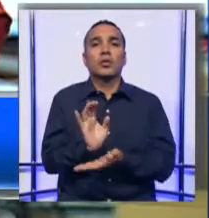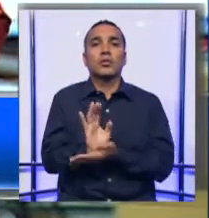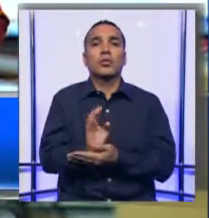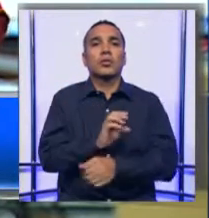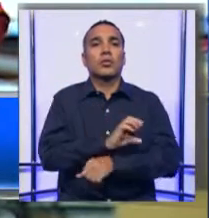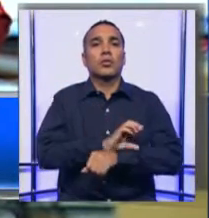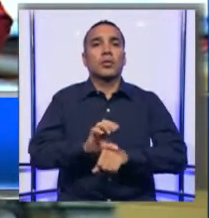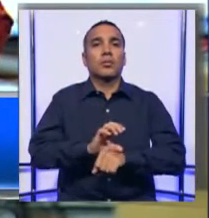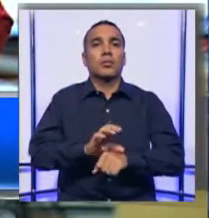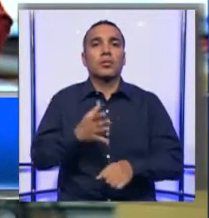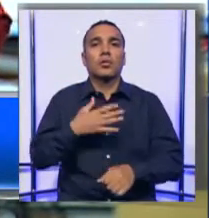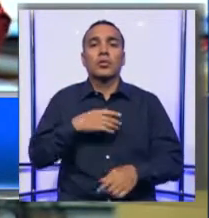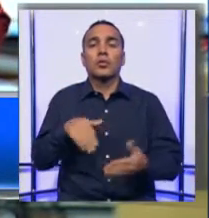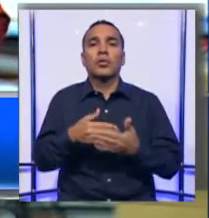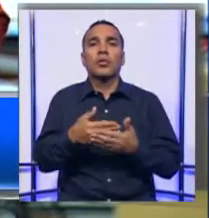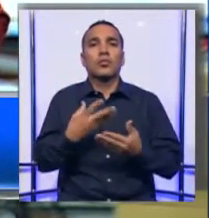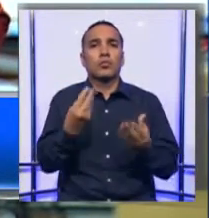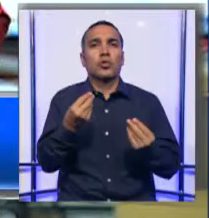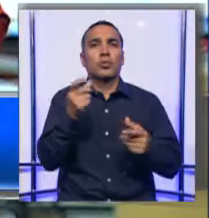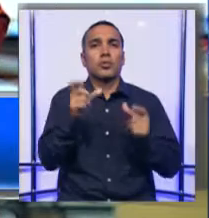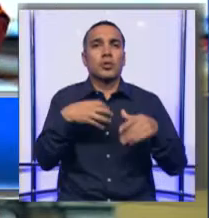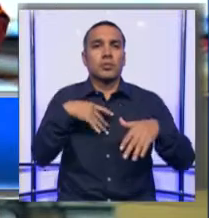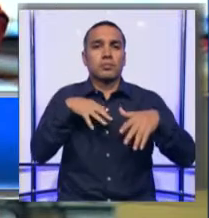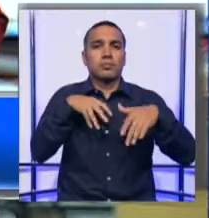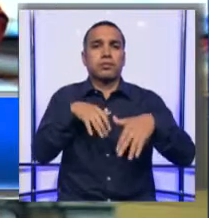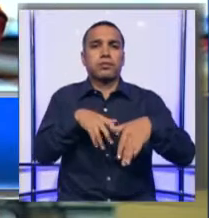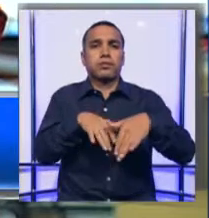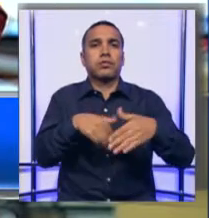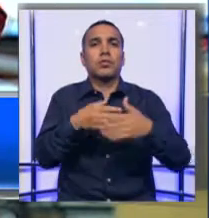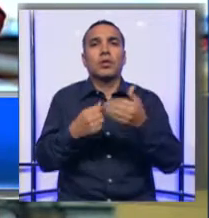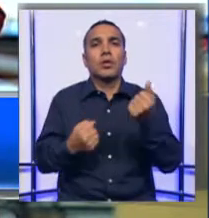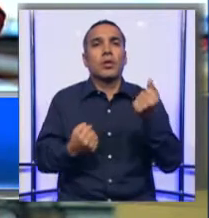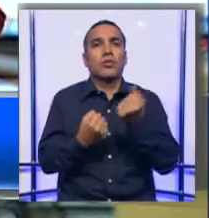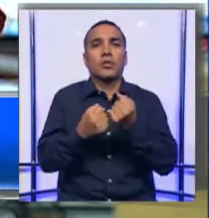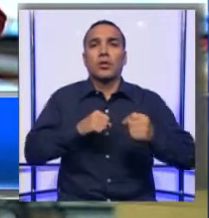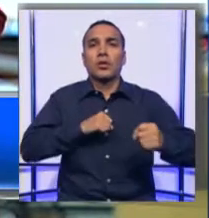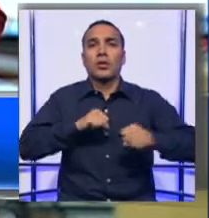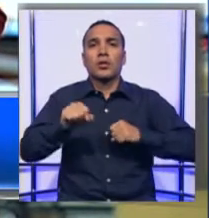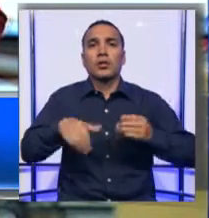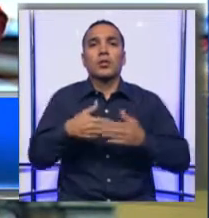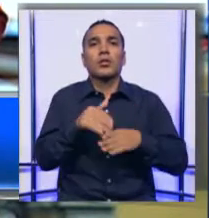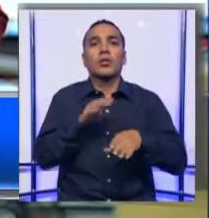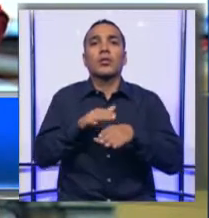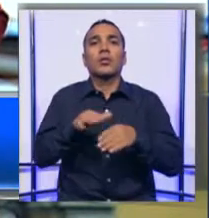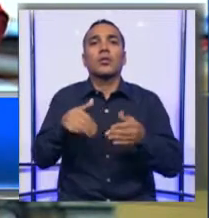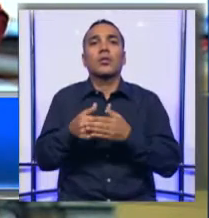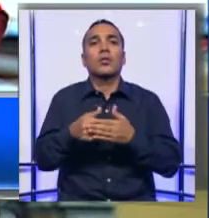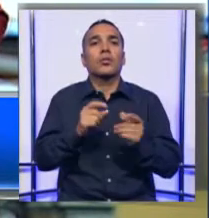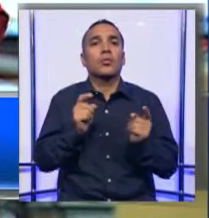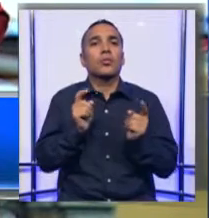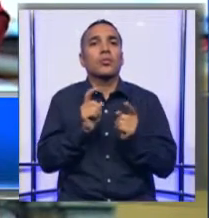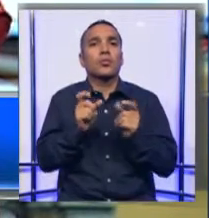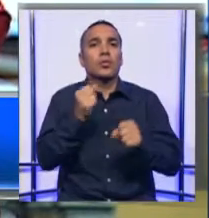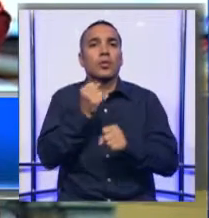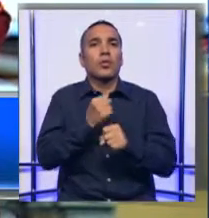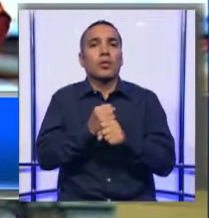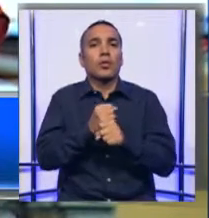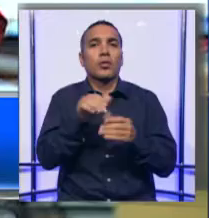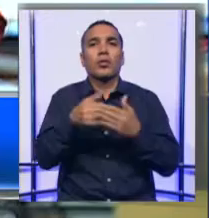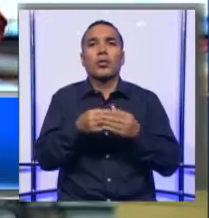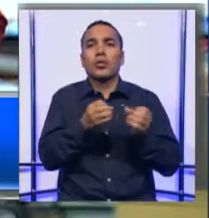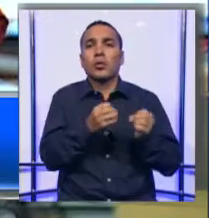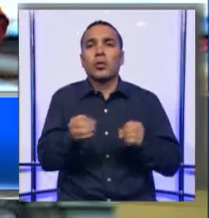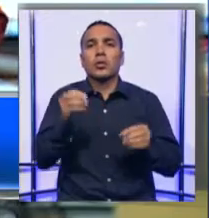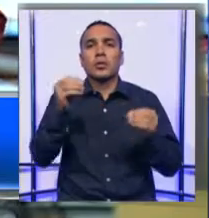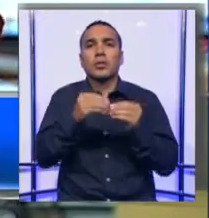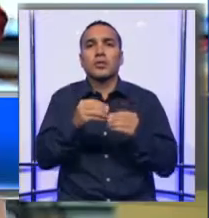Campesino. Lo hizo en medio de una multitudinaria concentración en apoyo a su gestión, convocada por la Central Unitaria de Trabajadores y otras